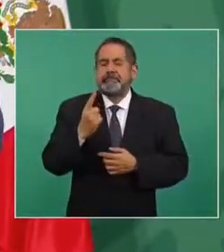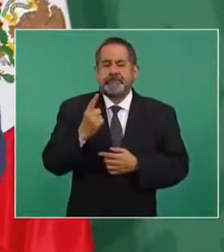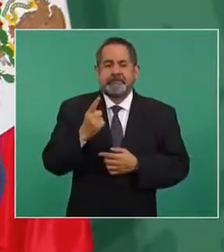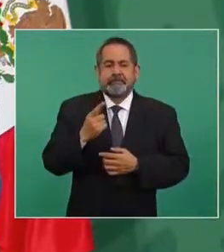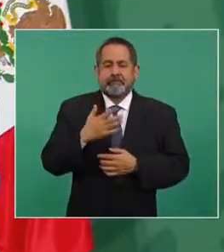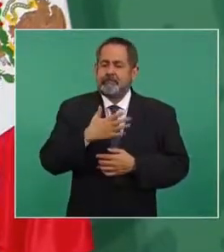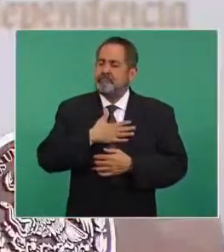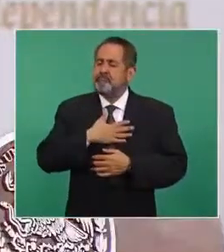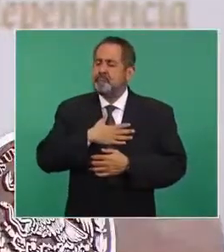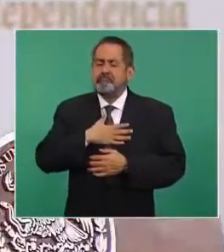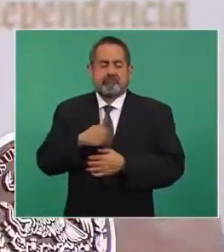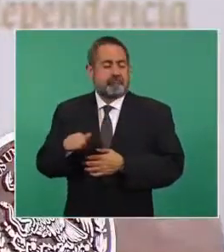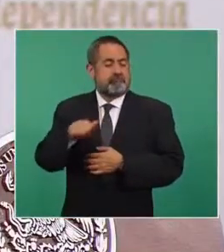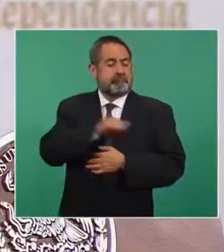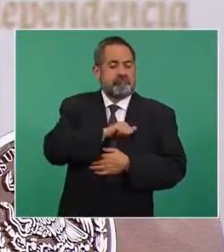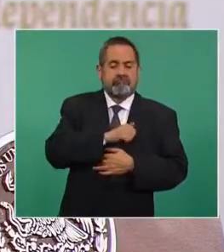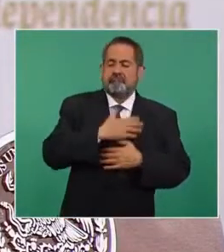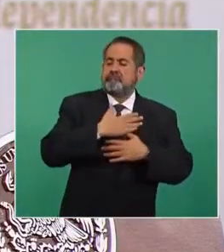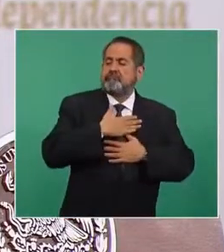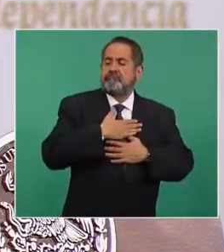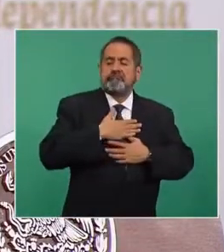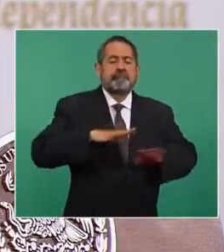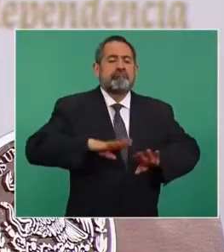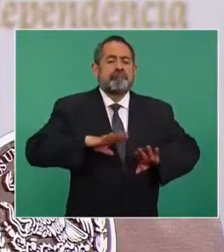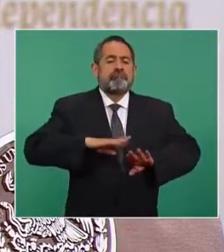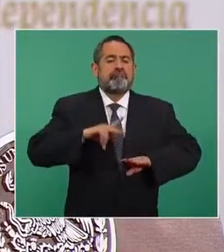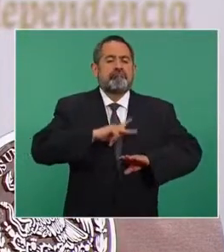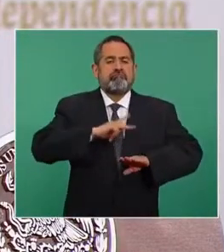su conveniencia